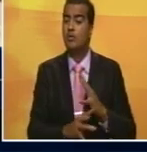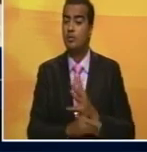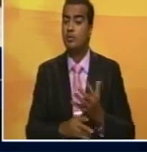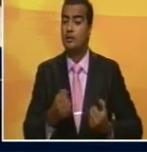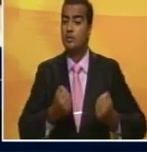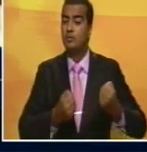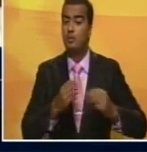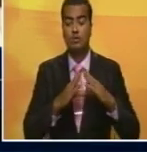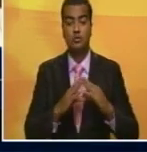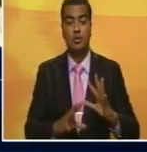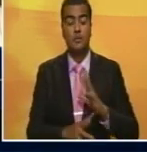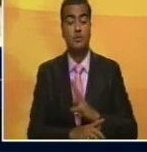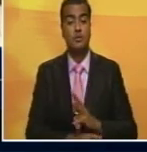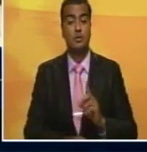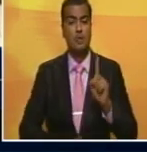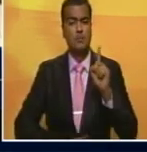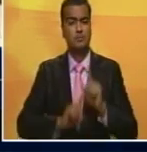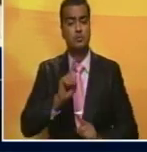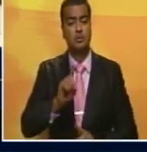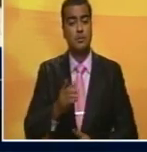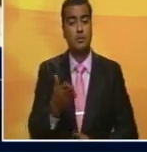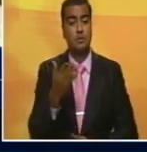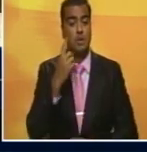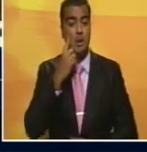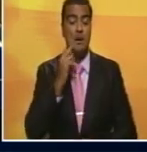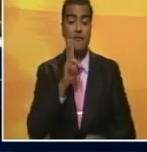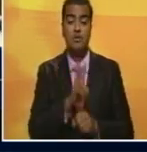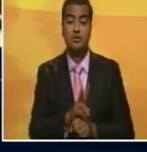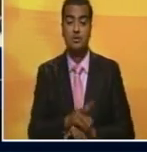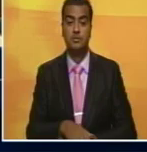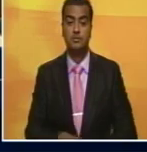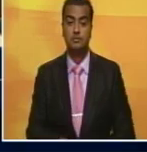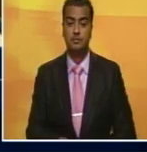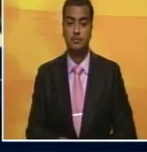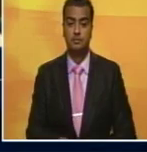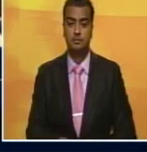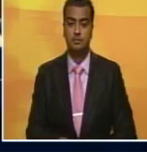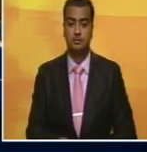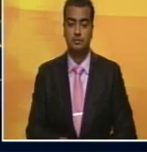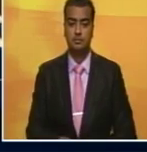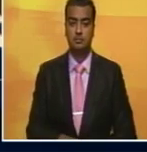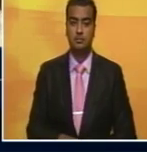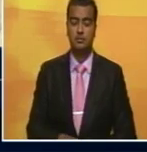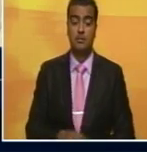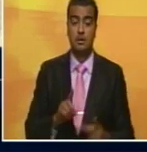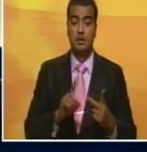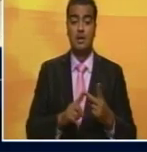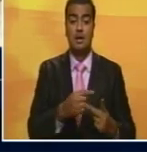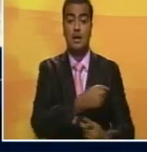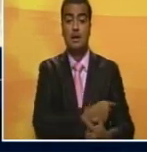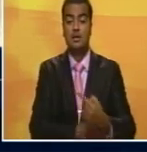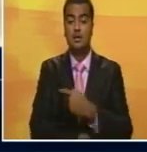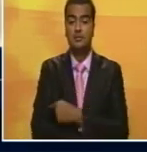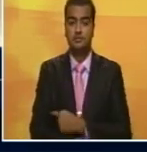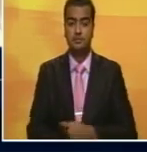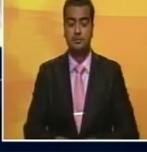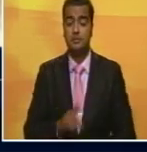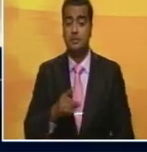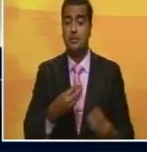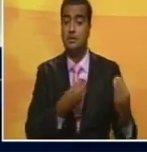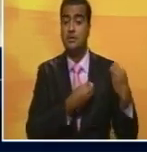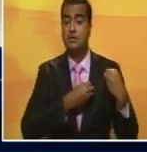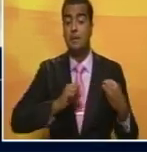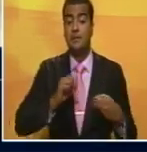de vehículos. Hay un repunte en el delito de violación y en el delito de lesiones. El también director